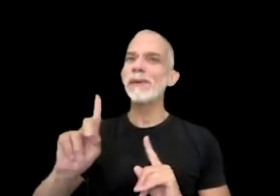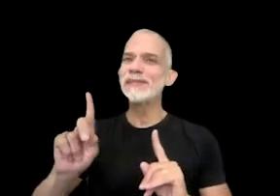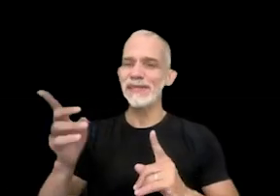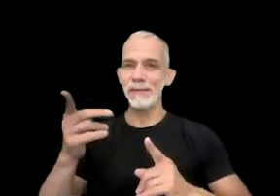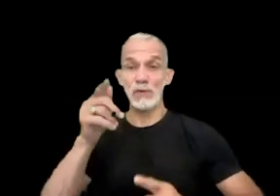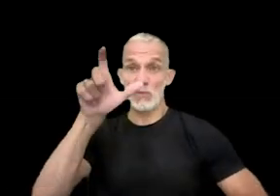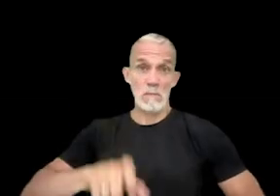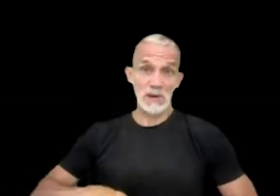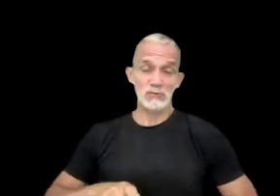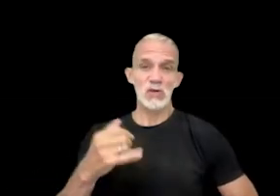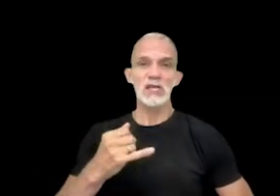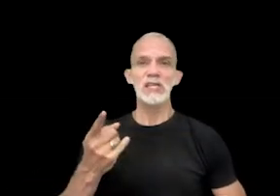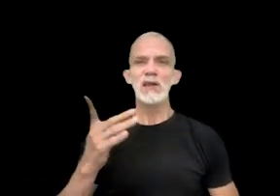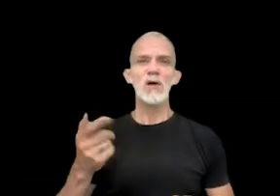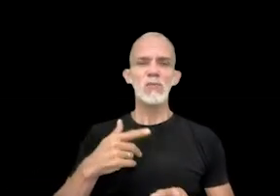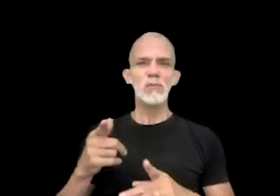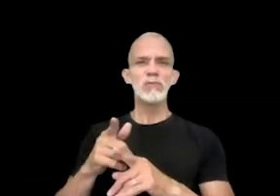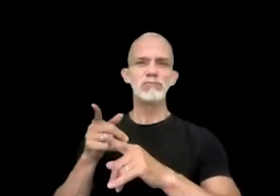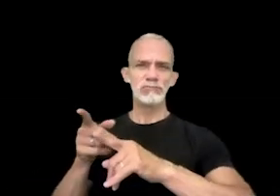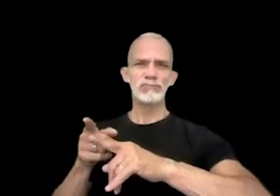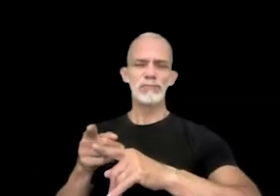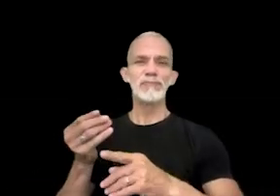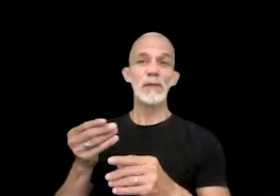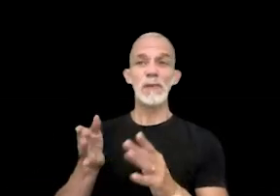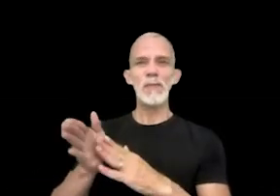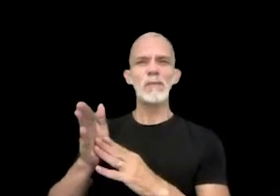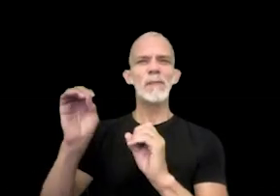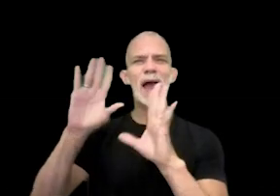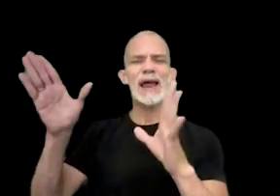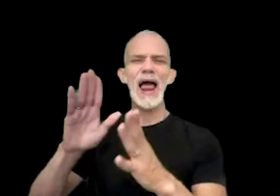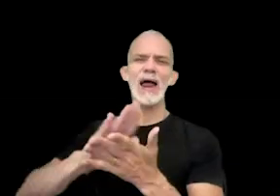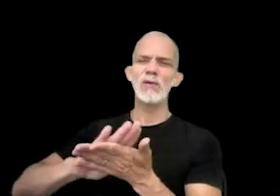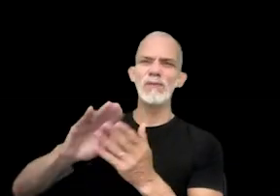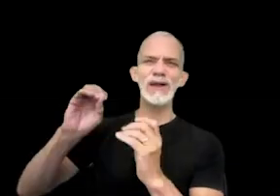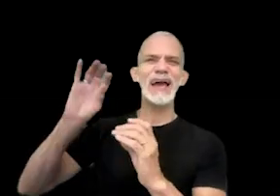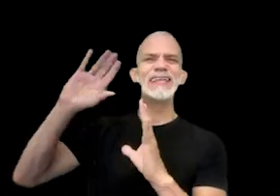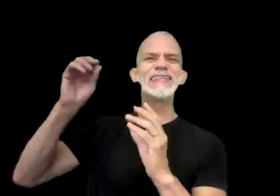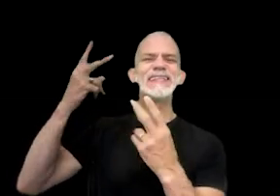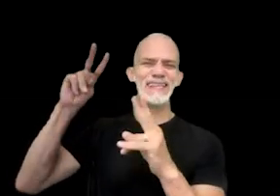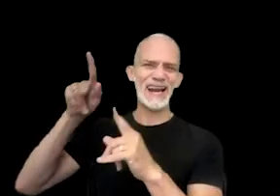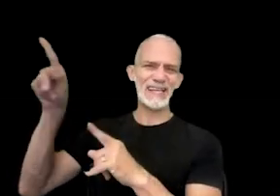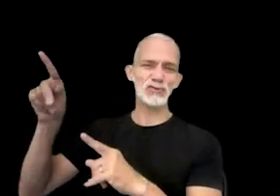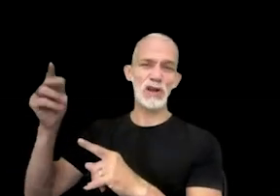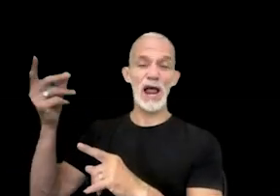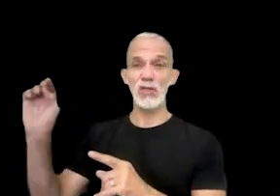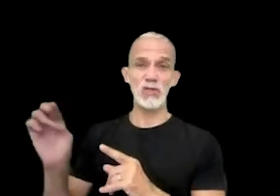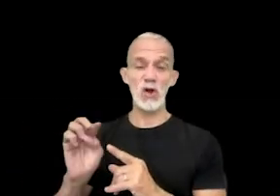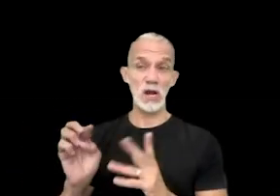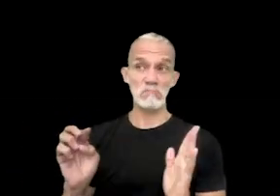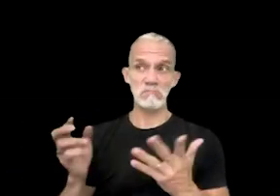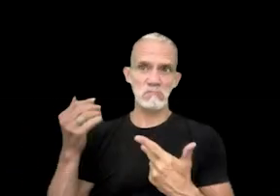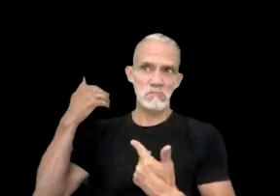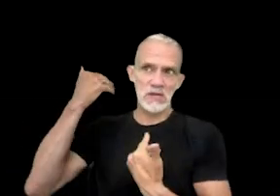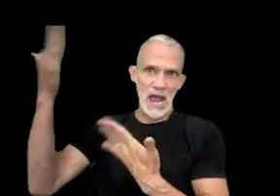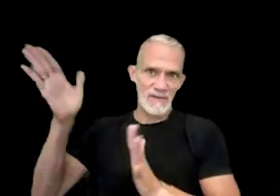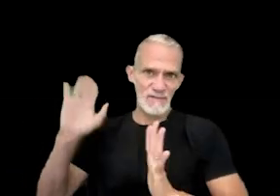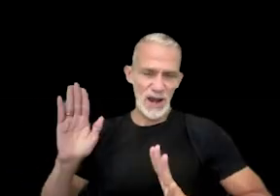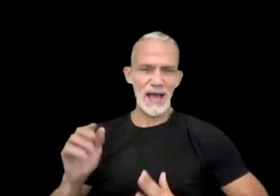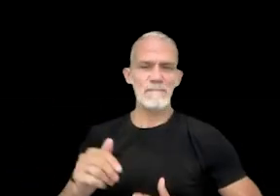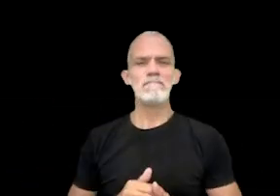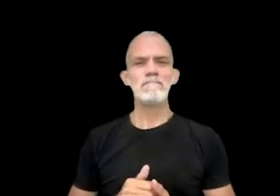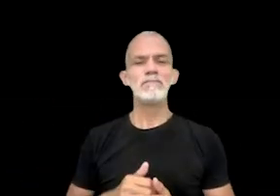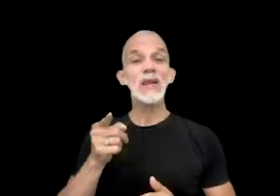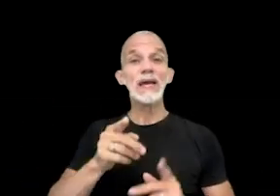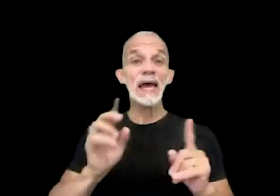Un sujeto que tiene una LLC, sabemos que va por transparencia fiscal internacional, porque no tiene sustancia,